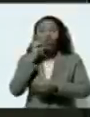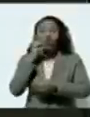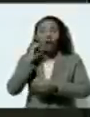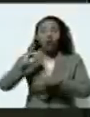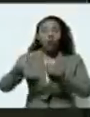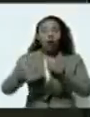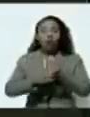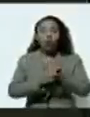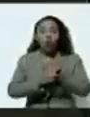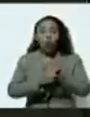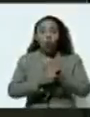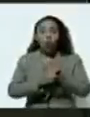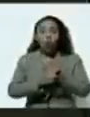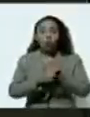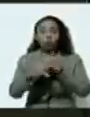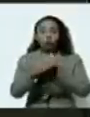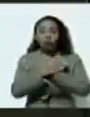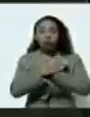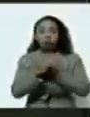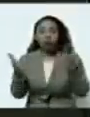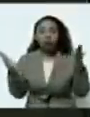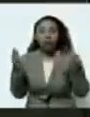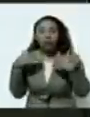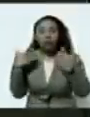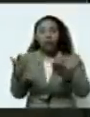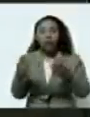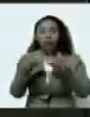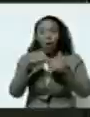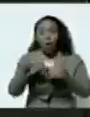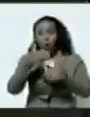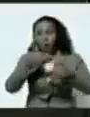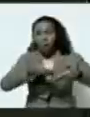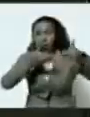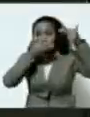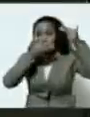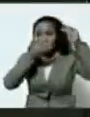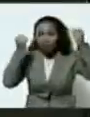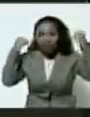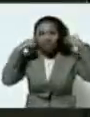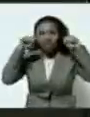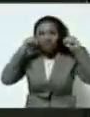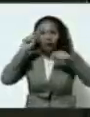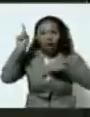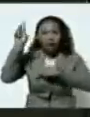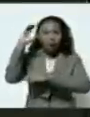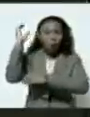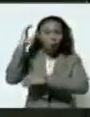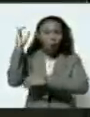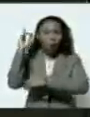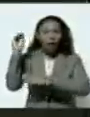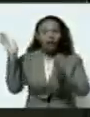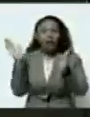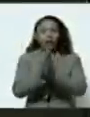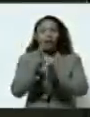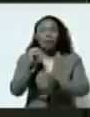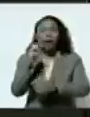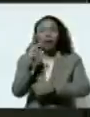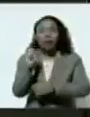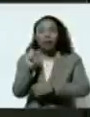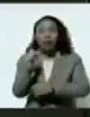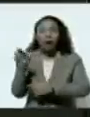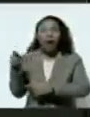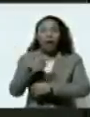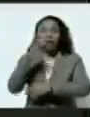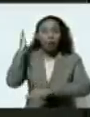Guaidó, dispusieron que los terroristas que se entrenaron en Colombia, en Santa Marta, en